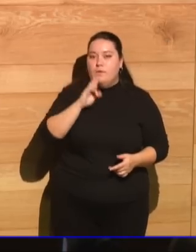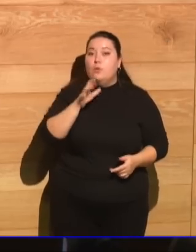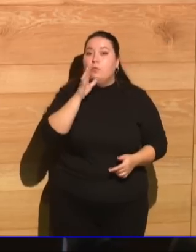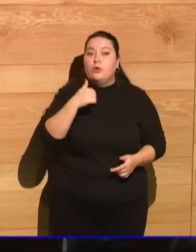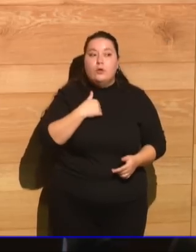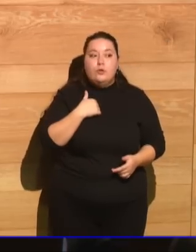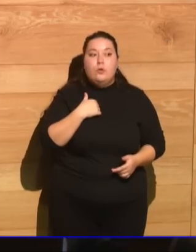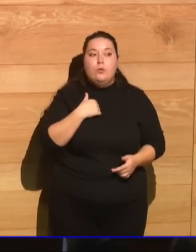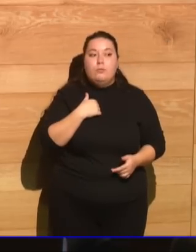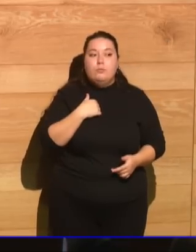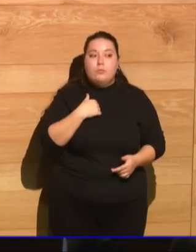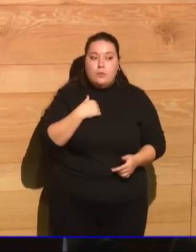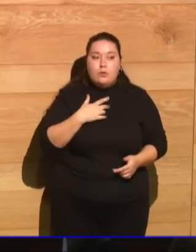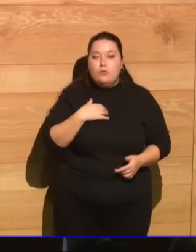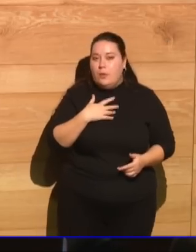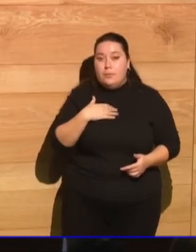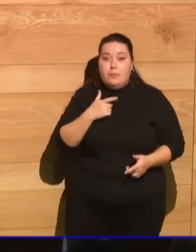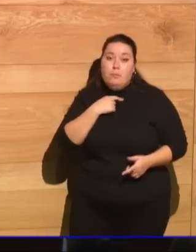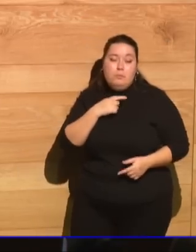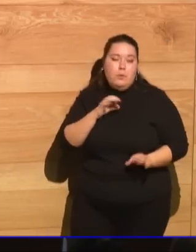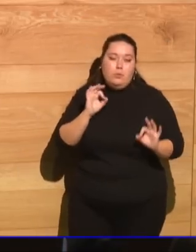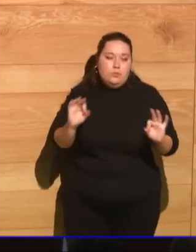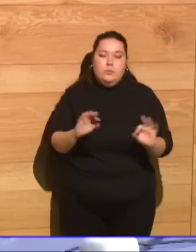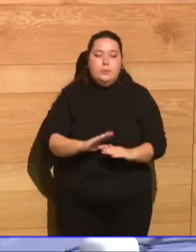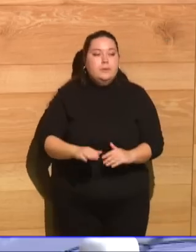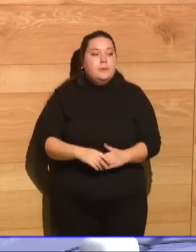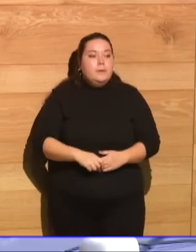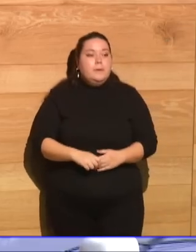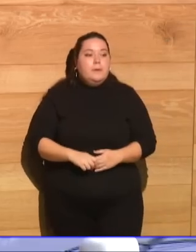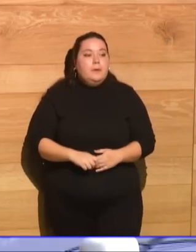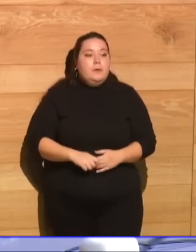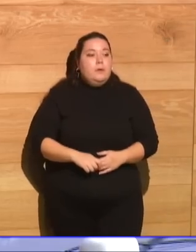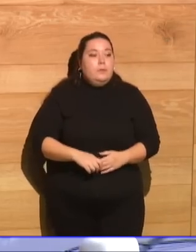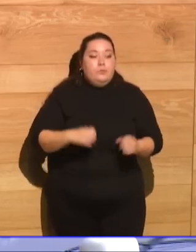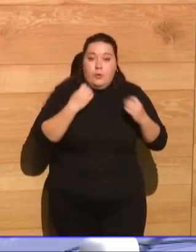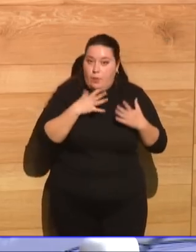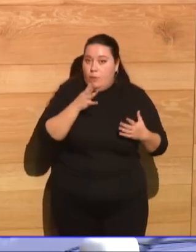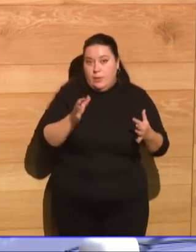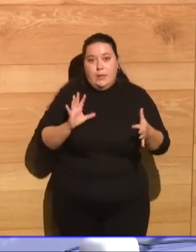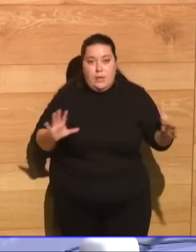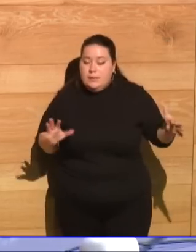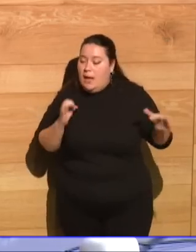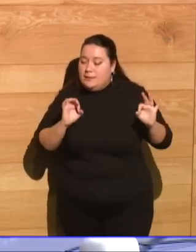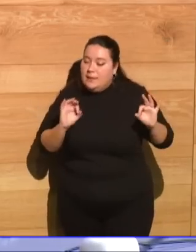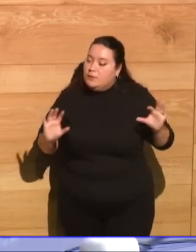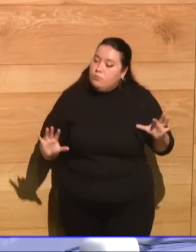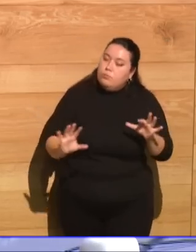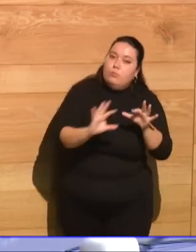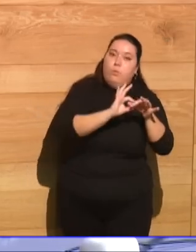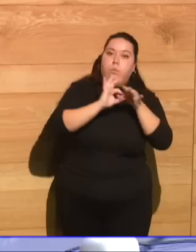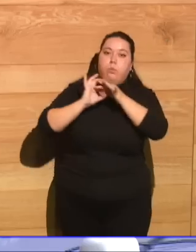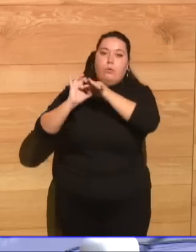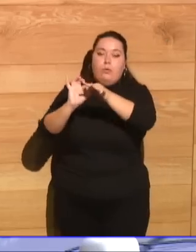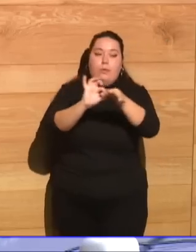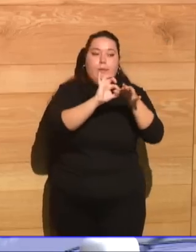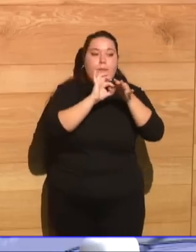soy coetáneo de las películas de Alan Parker, ¿vale? Punto, ya está, nada más que eso. Me viene muy bien porque me hace de puente con lo que ha dicho Rodrigo de que es verdad que hay